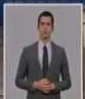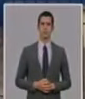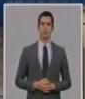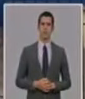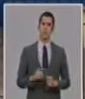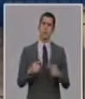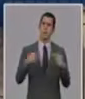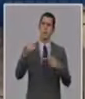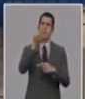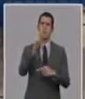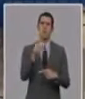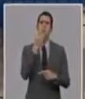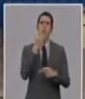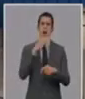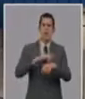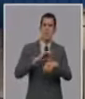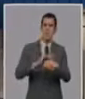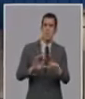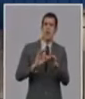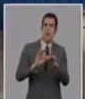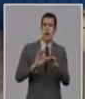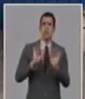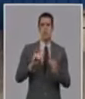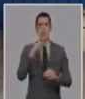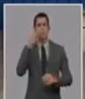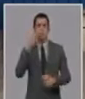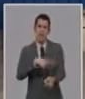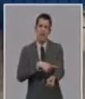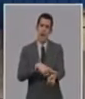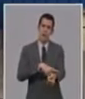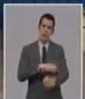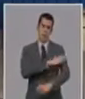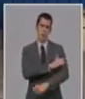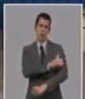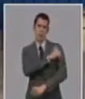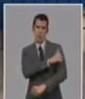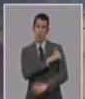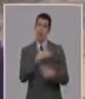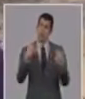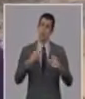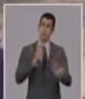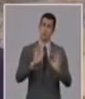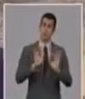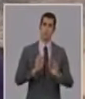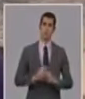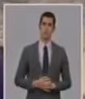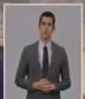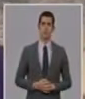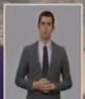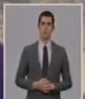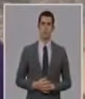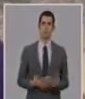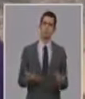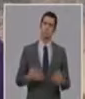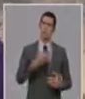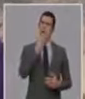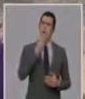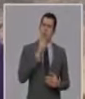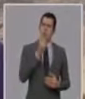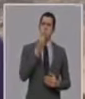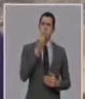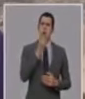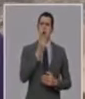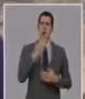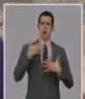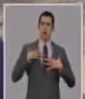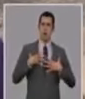diabéticos, los que tienen problemas de presión, tienen que cuidarse mucho. Las personas jóvenes le pueden traer afectaciones respiratorias que